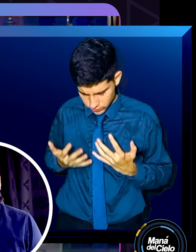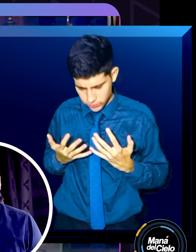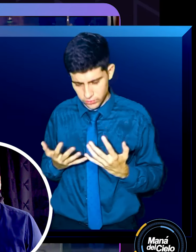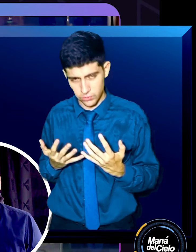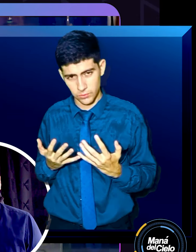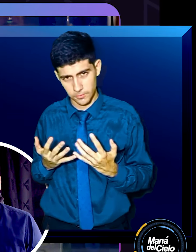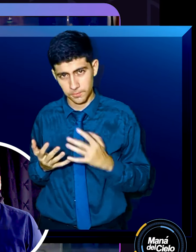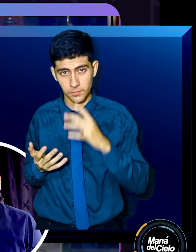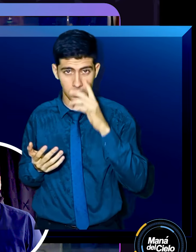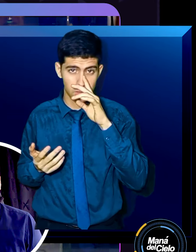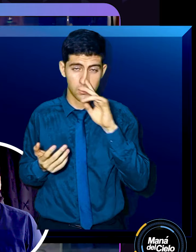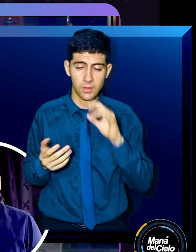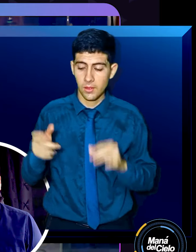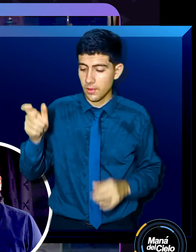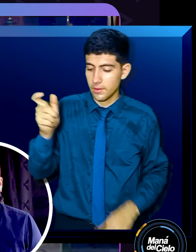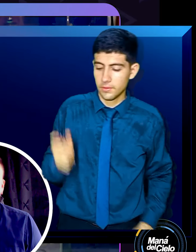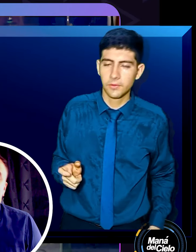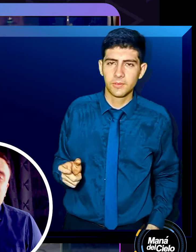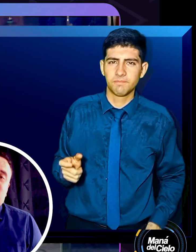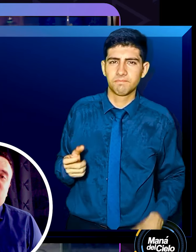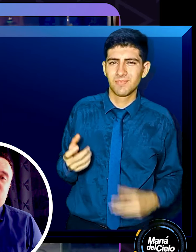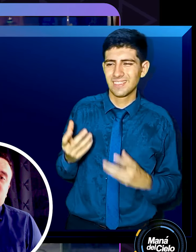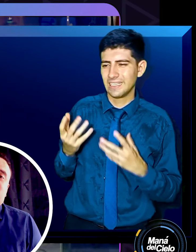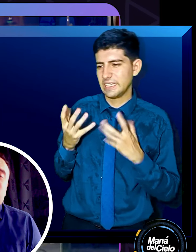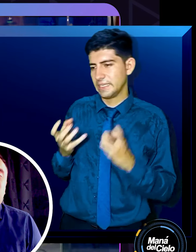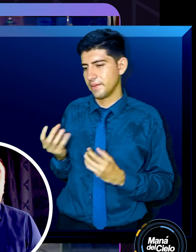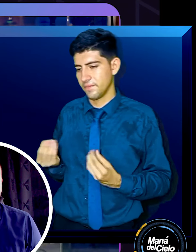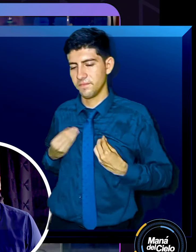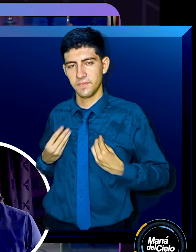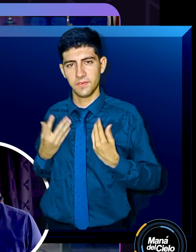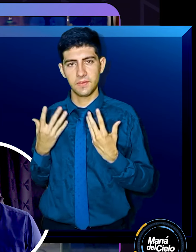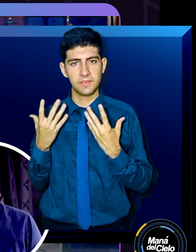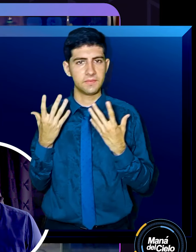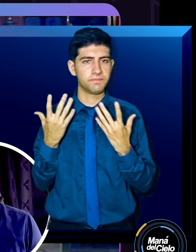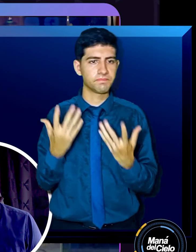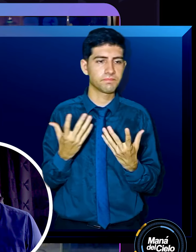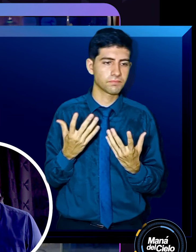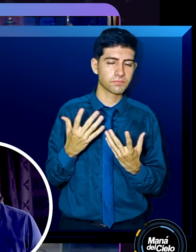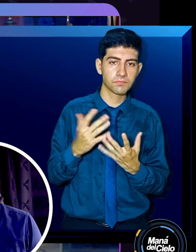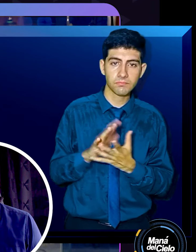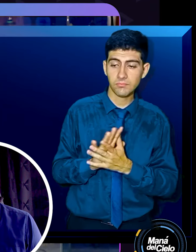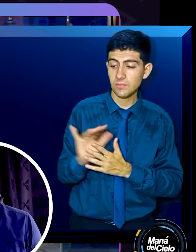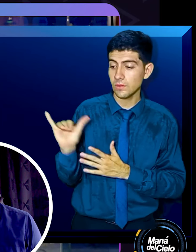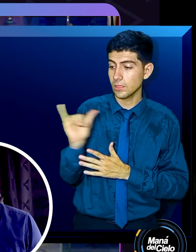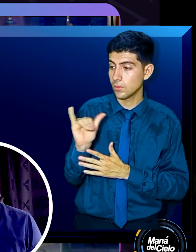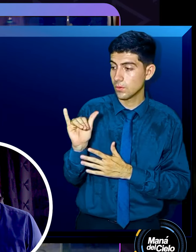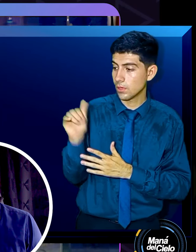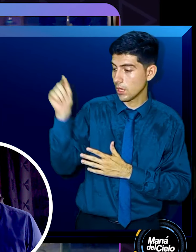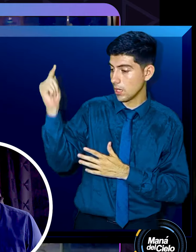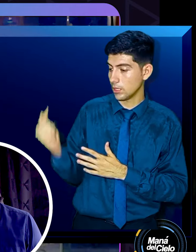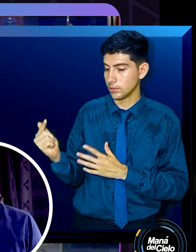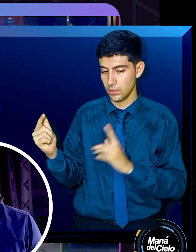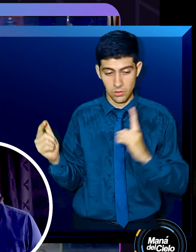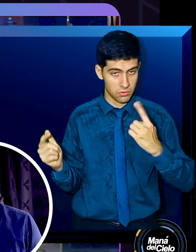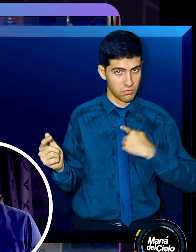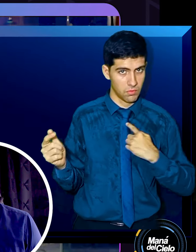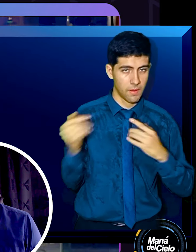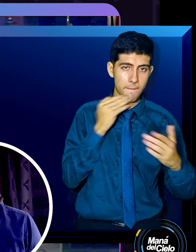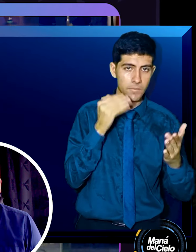Hay personas que quieren ser de una manera, no por maldad, sino que admiran el don que tiene otro.